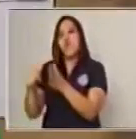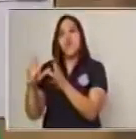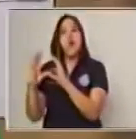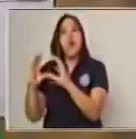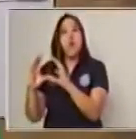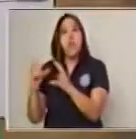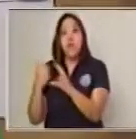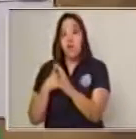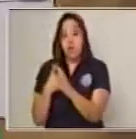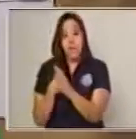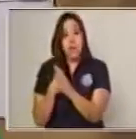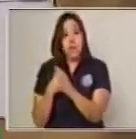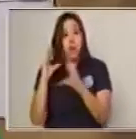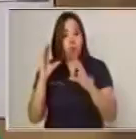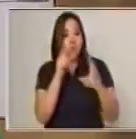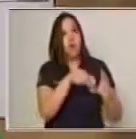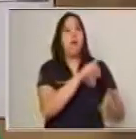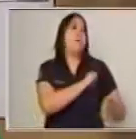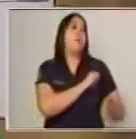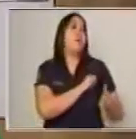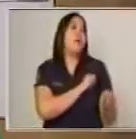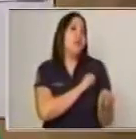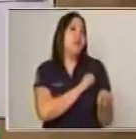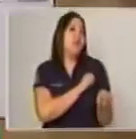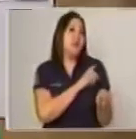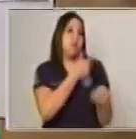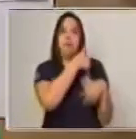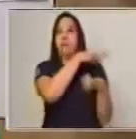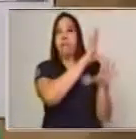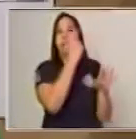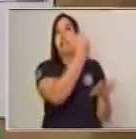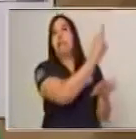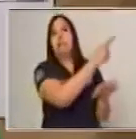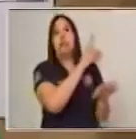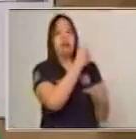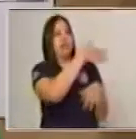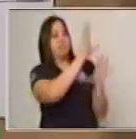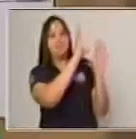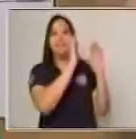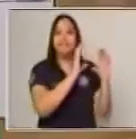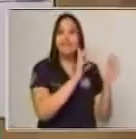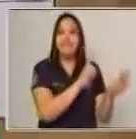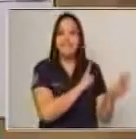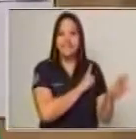no se aplaste? El que es mío, ¿verdad? Los demás tienen que cuidar sus propios muñequitos.